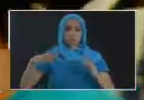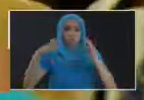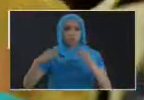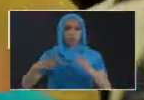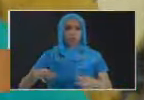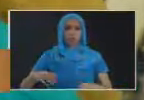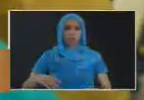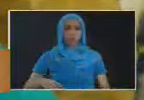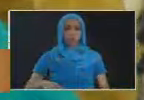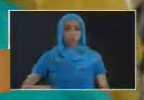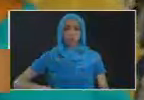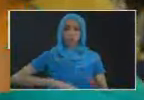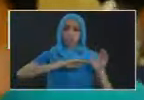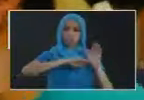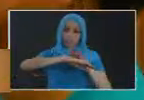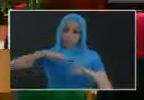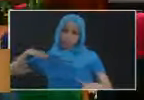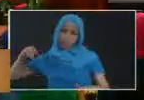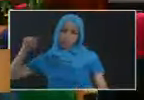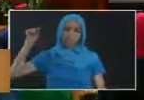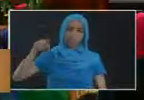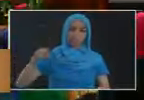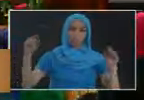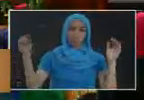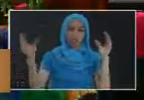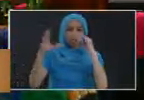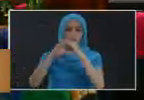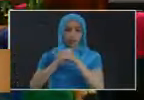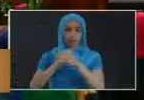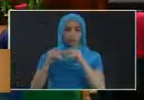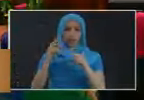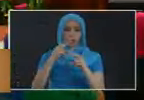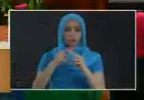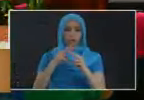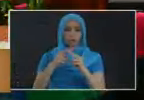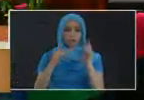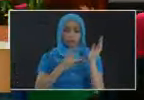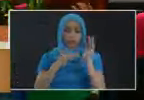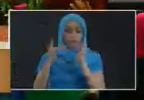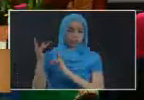es cancelada esta noche. En el nombre de Jesús.